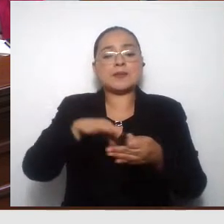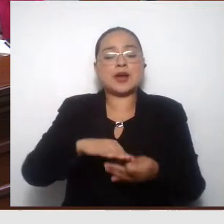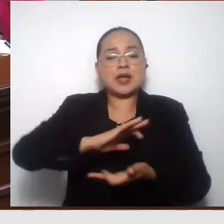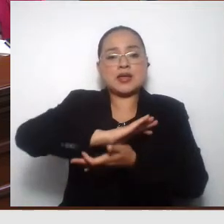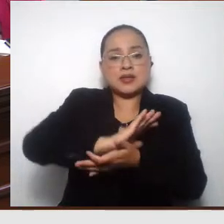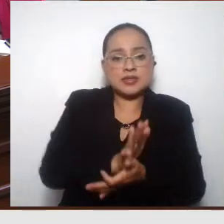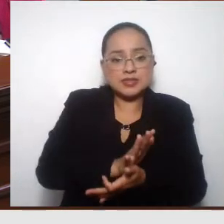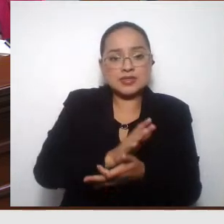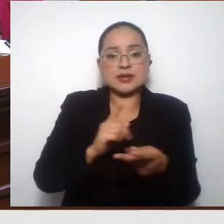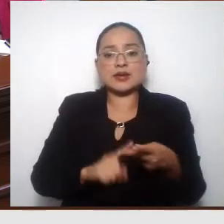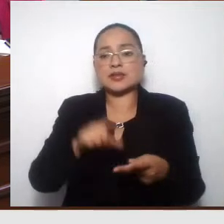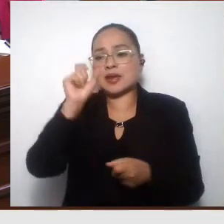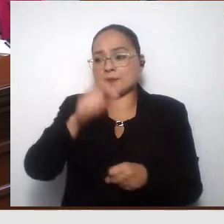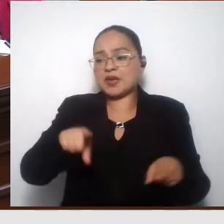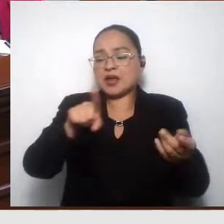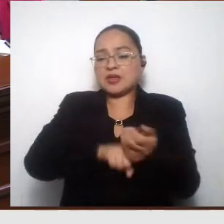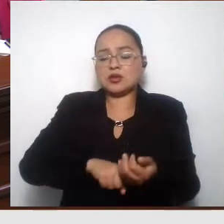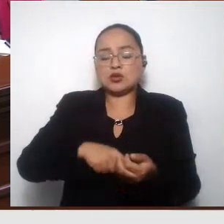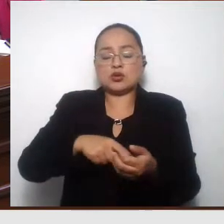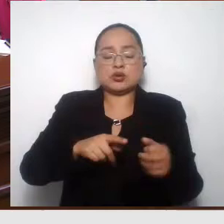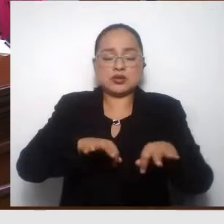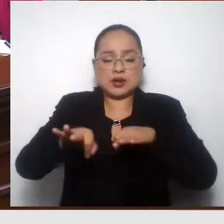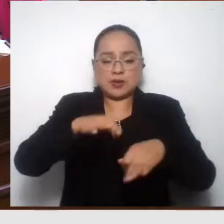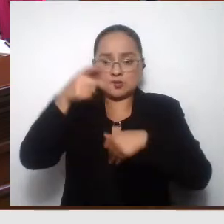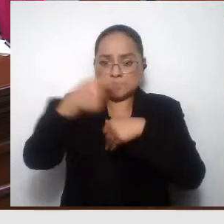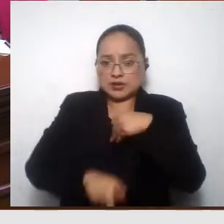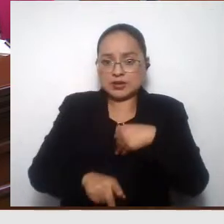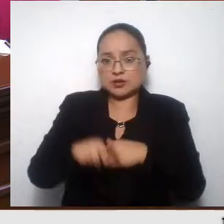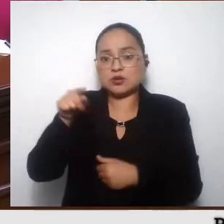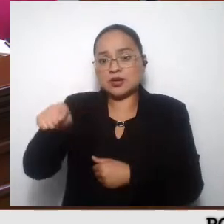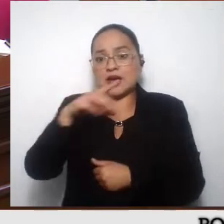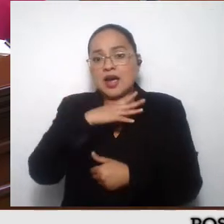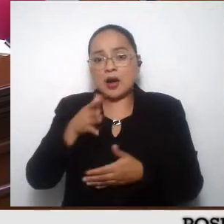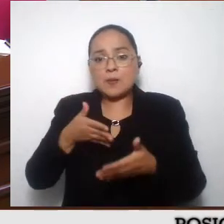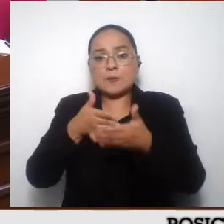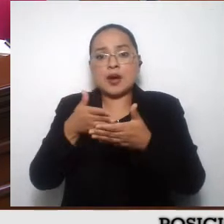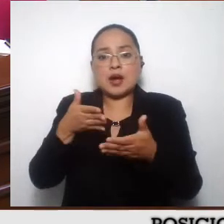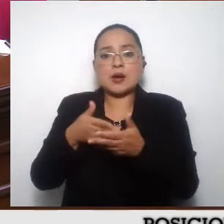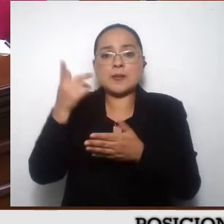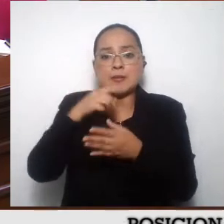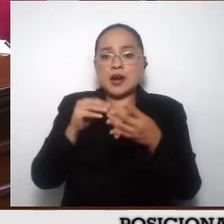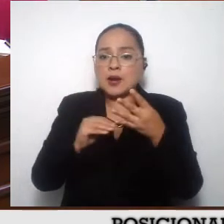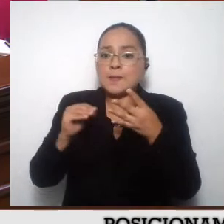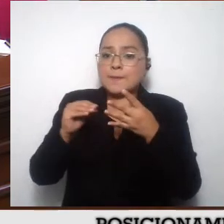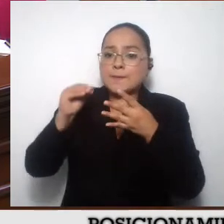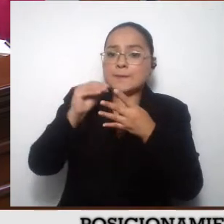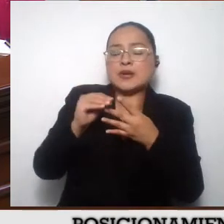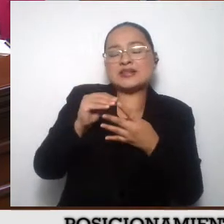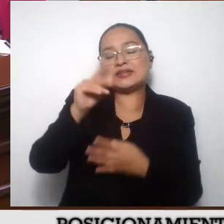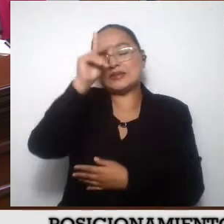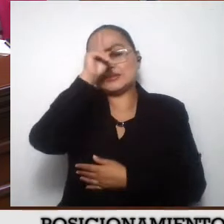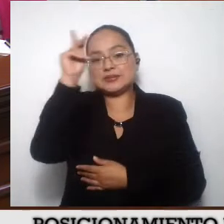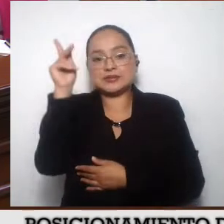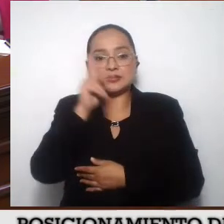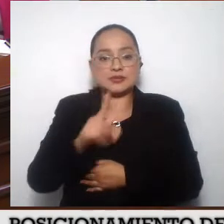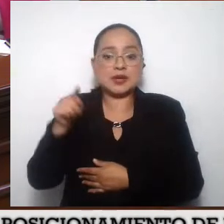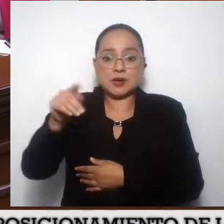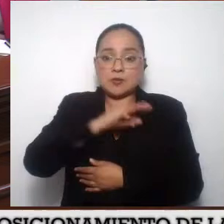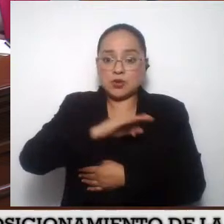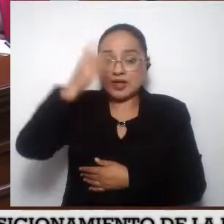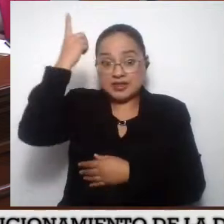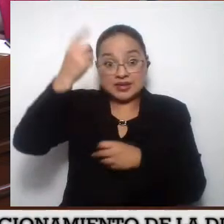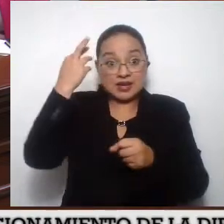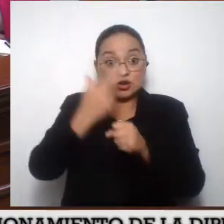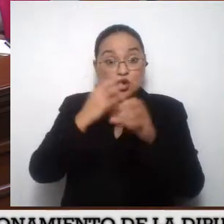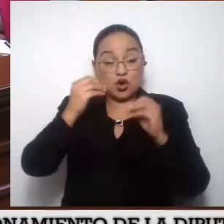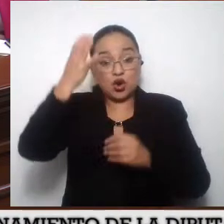alta vulnerabilidad y encuentran más obstáculos para llegar a los puestos de dirección o liderazgo. Al